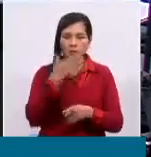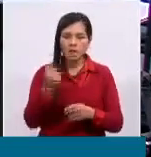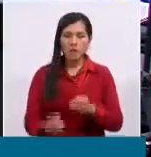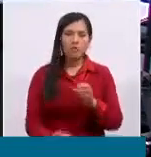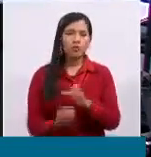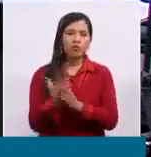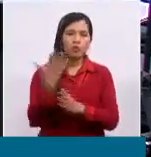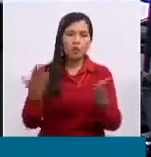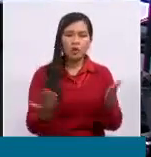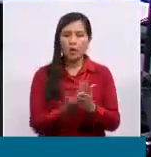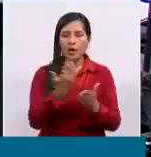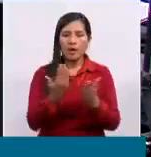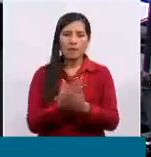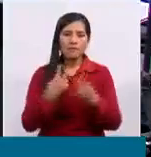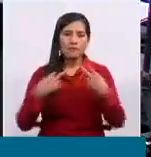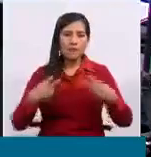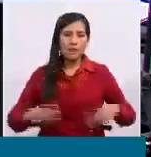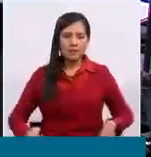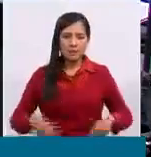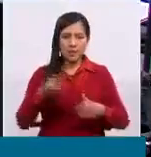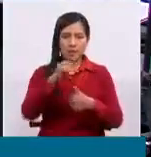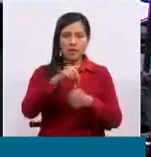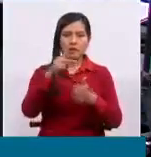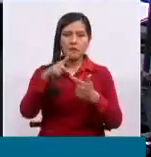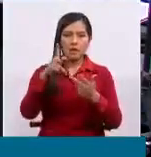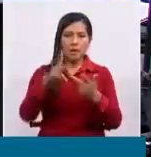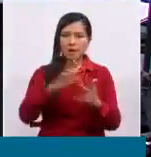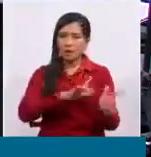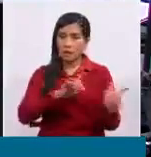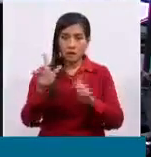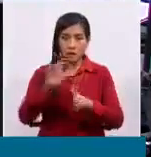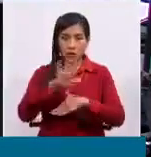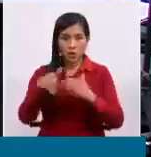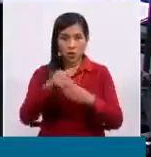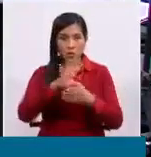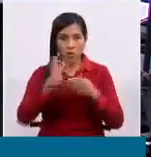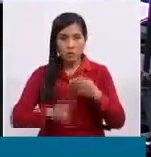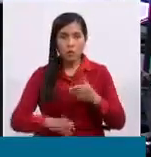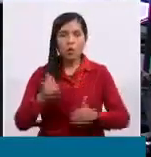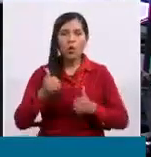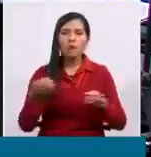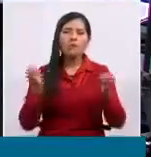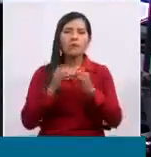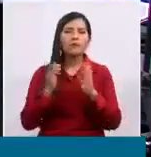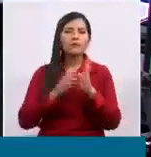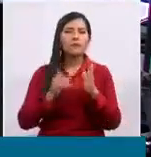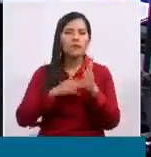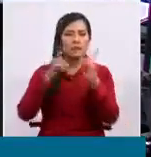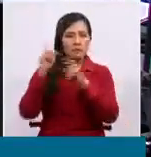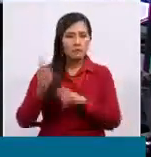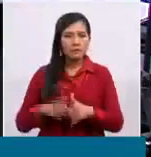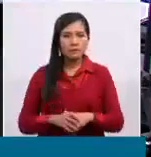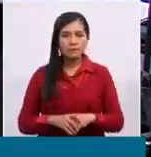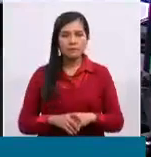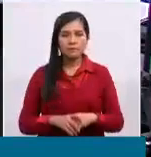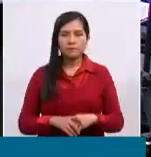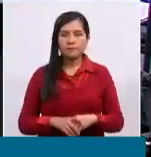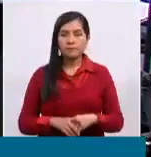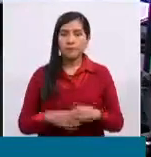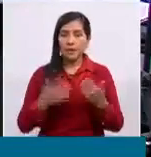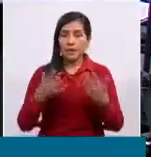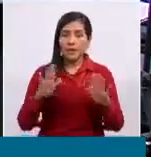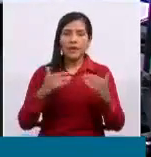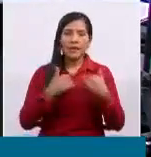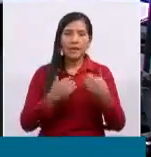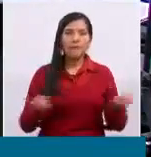para renovarla, aparte del NPK, o con esto ya completamos el ciclo de fertilizantes. Bueno, ya tenemos